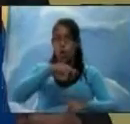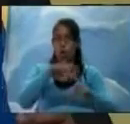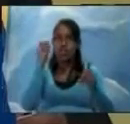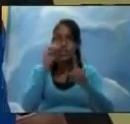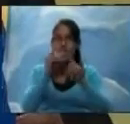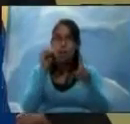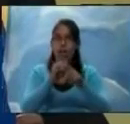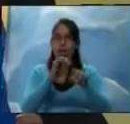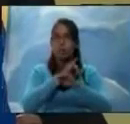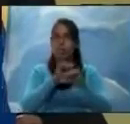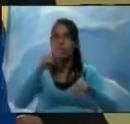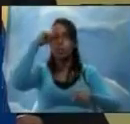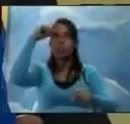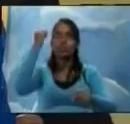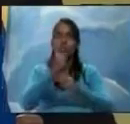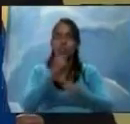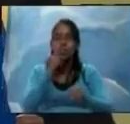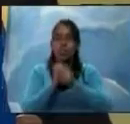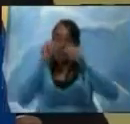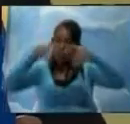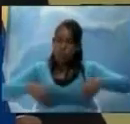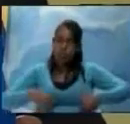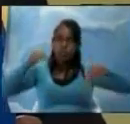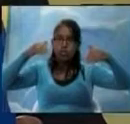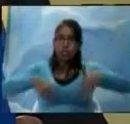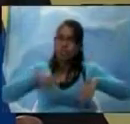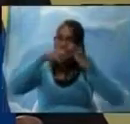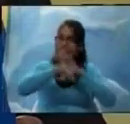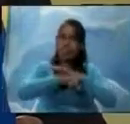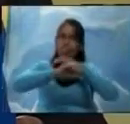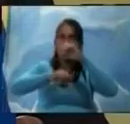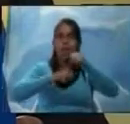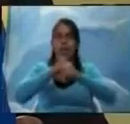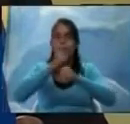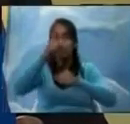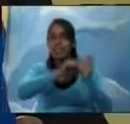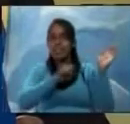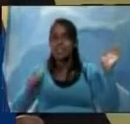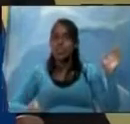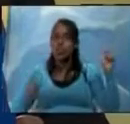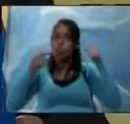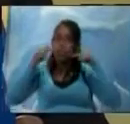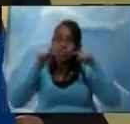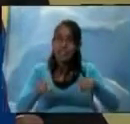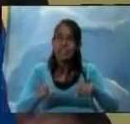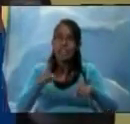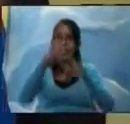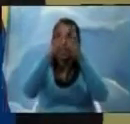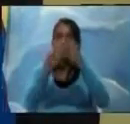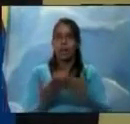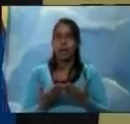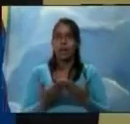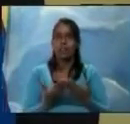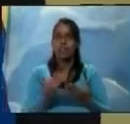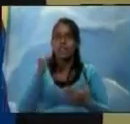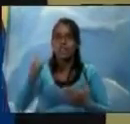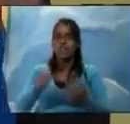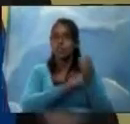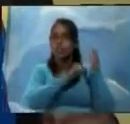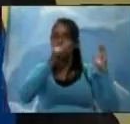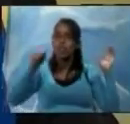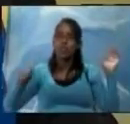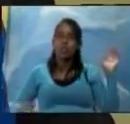a los que hemos trabajado esforzándonos dentro de la obra del Señor. Como dice acá esta parábola, dice, y su